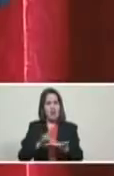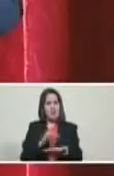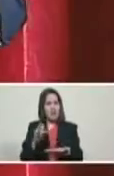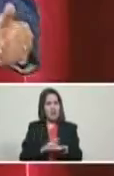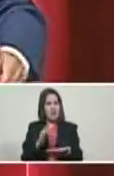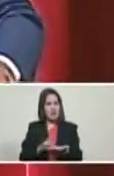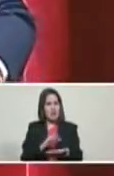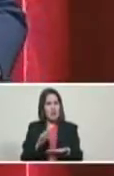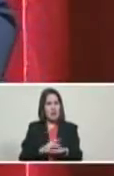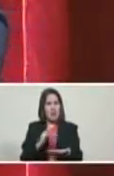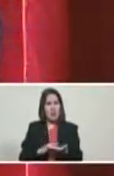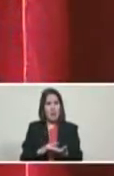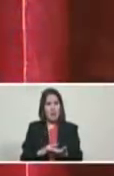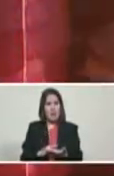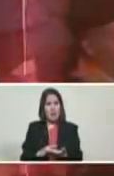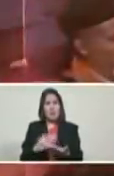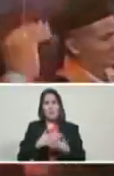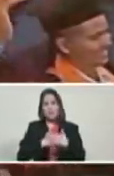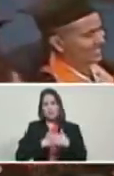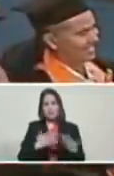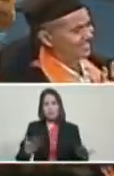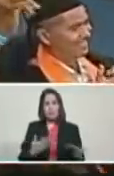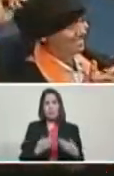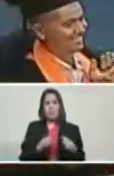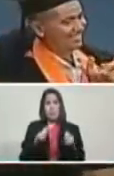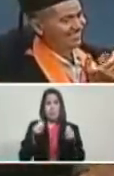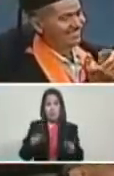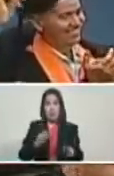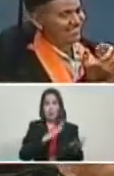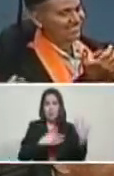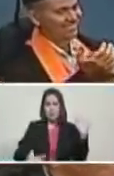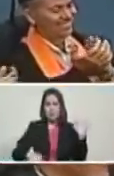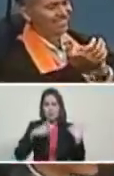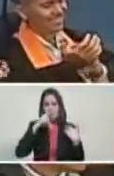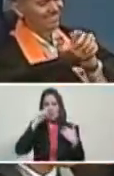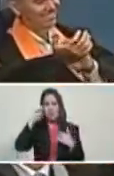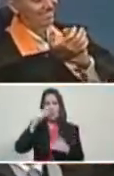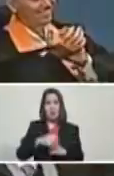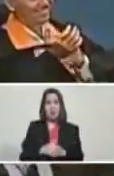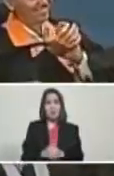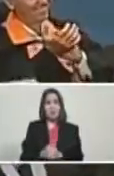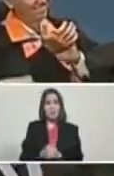de parte del presidente de la República, ministro Jorge Márquez.